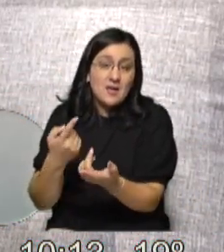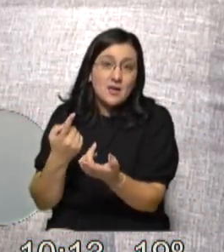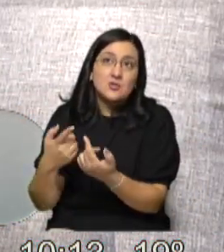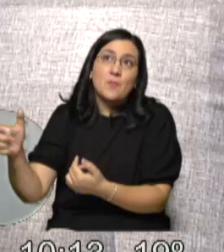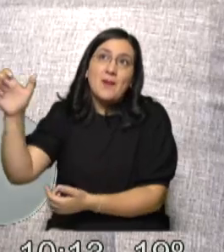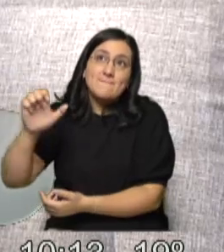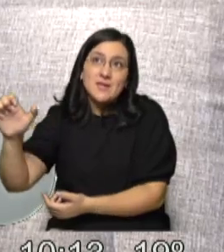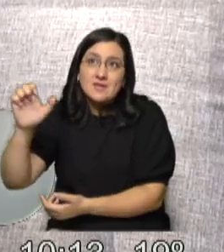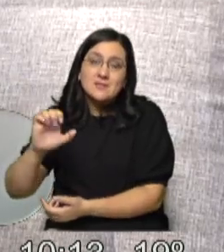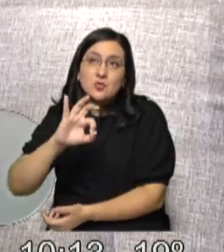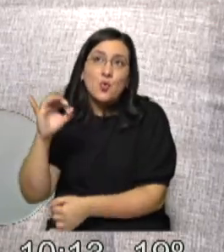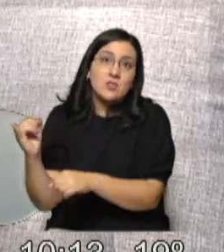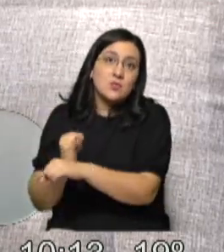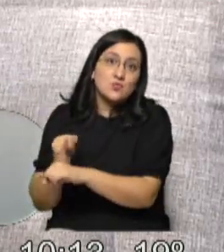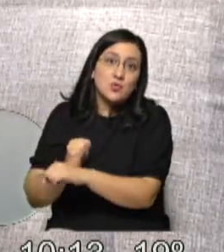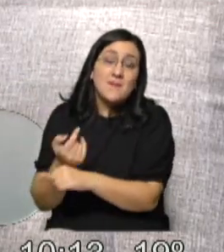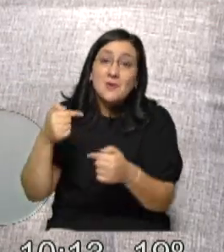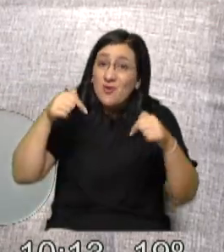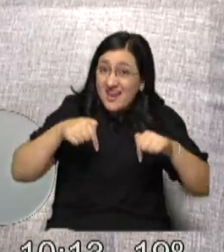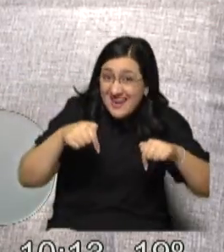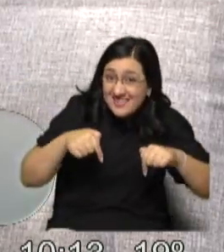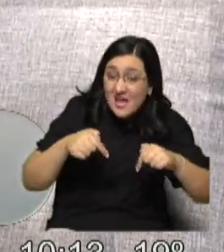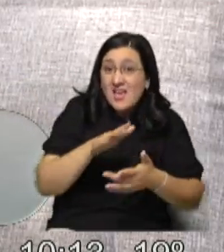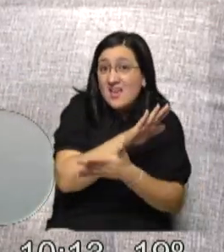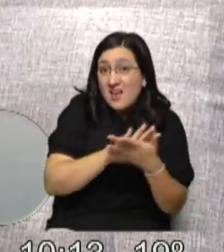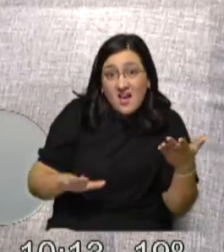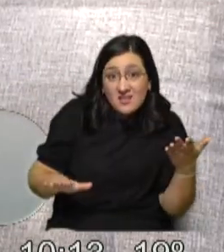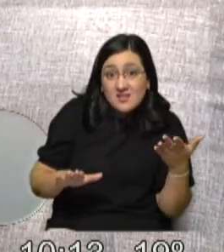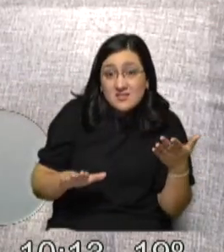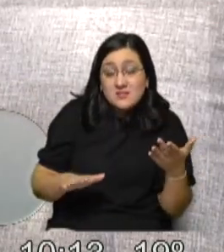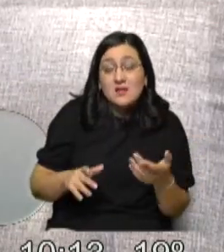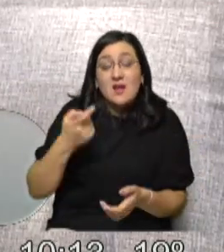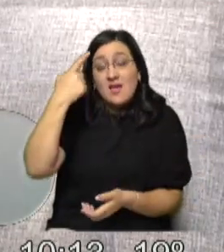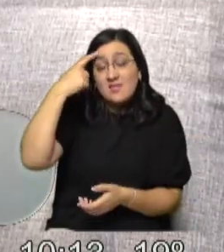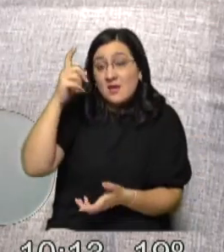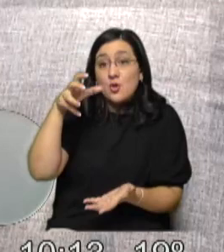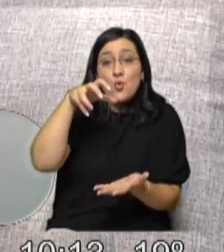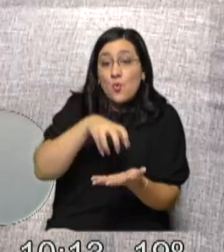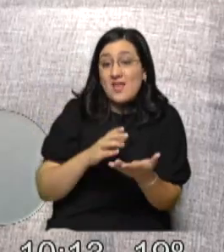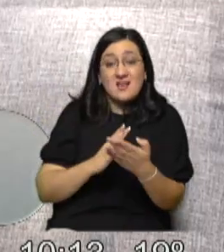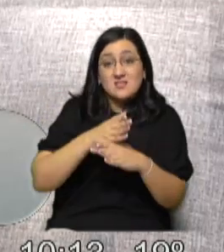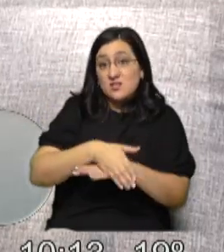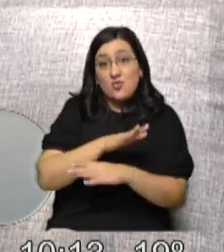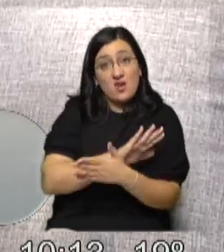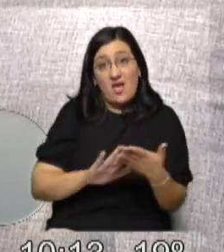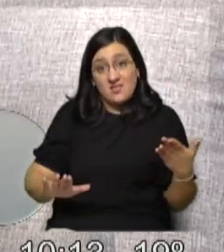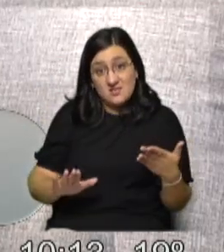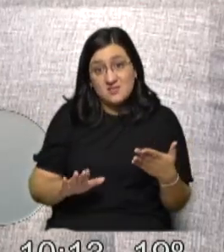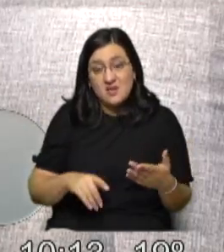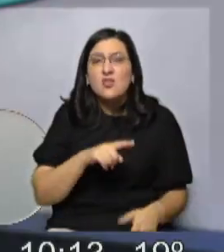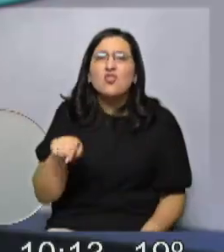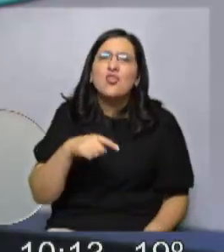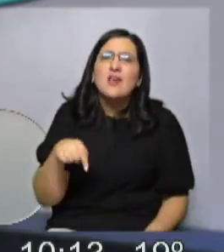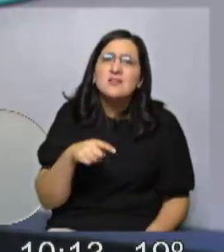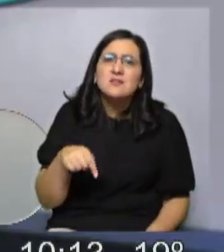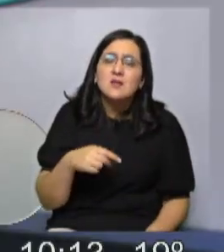empresas o instituciones, en este sentido, bueno, la idea es generar espacios que sean de acceso libre. ¿Dónde es?